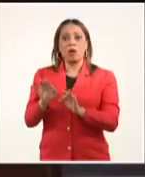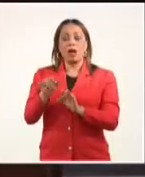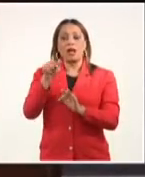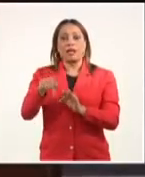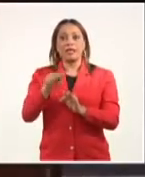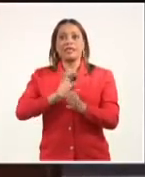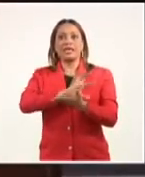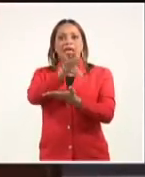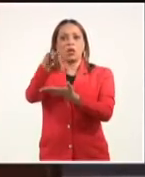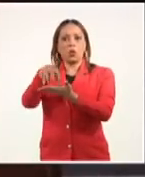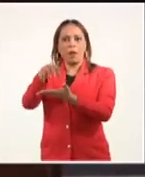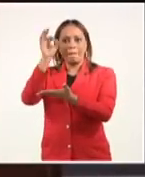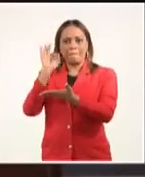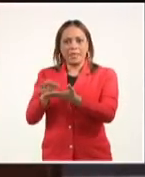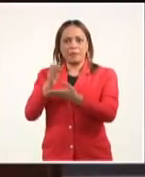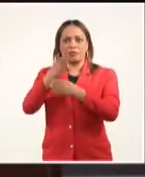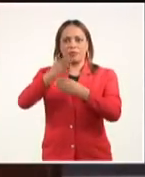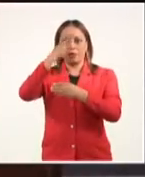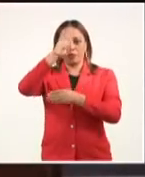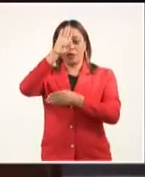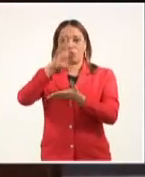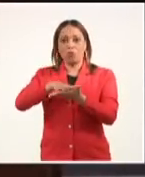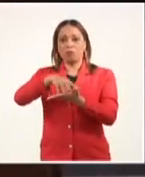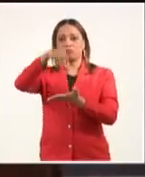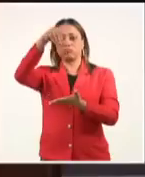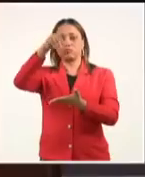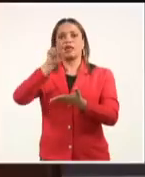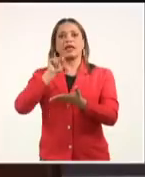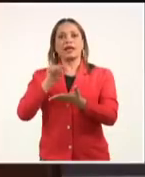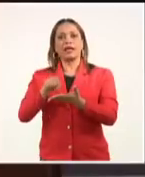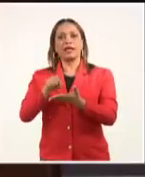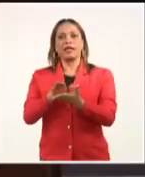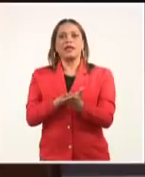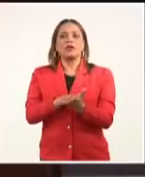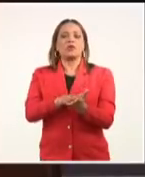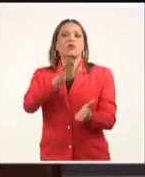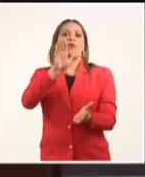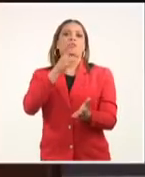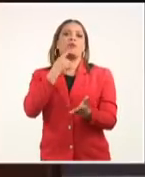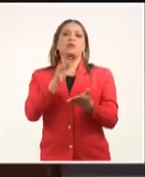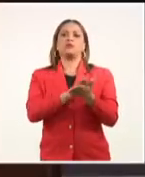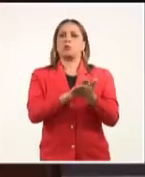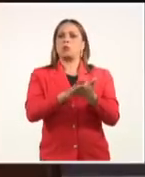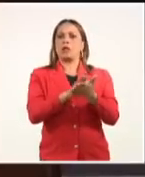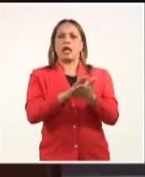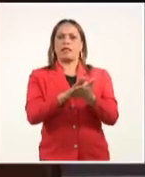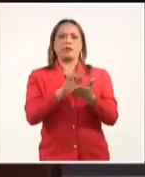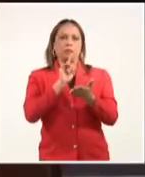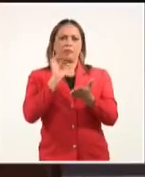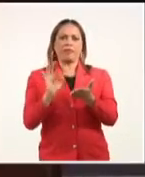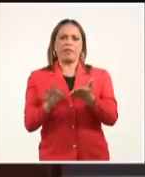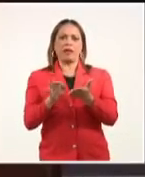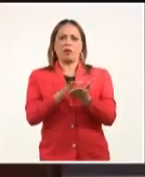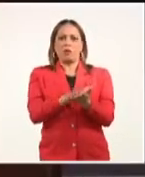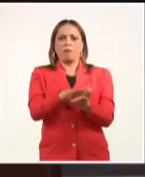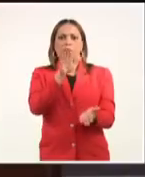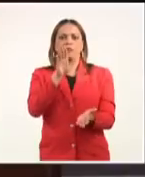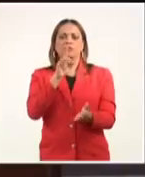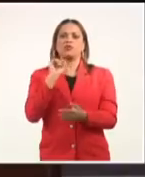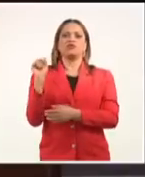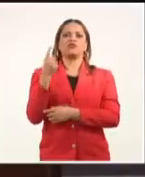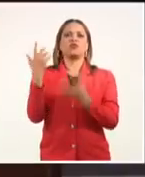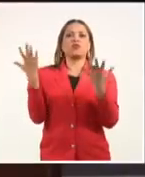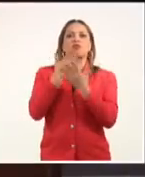propio lugar, sin compromiso con nadie en absoluto, solo con el